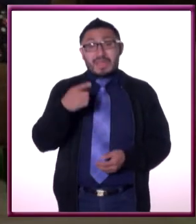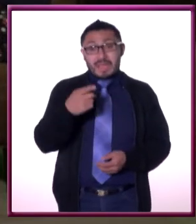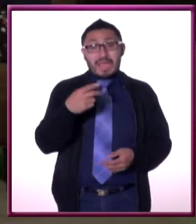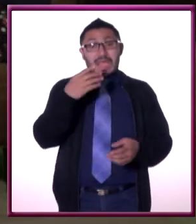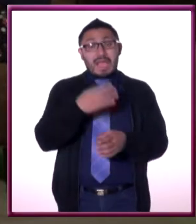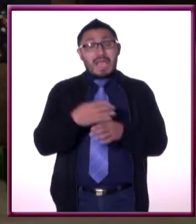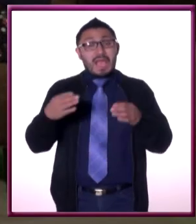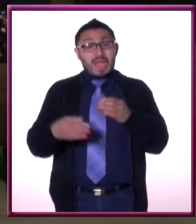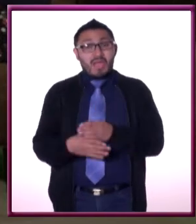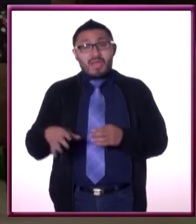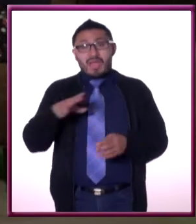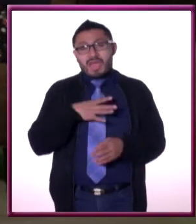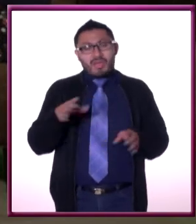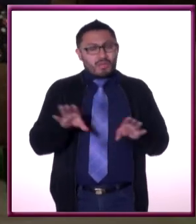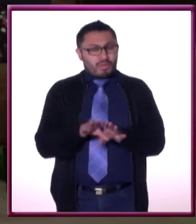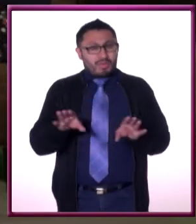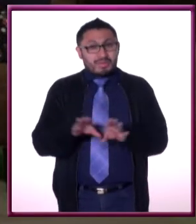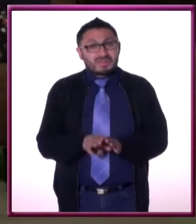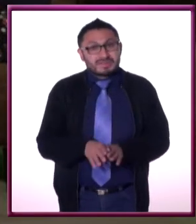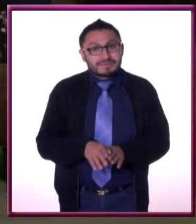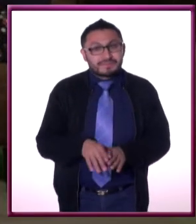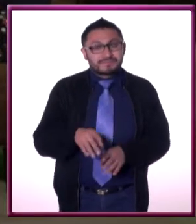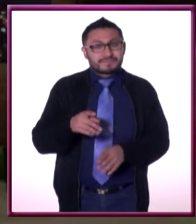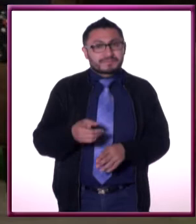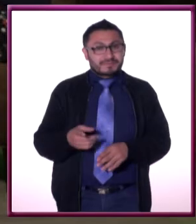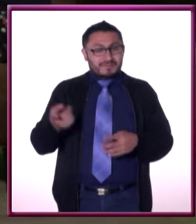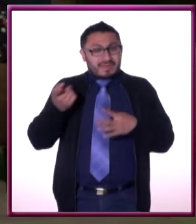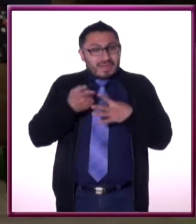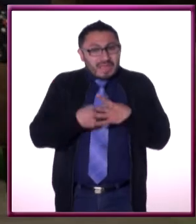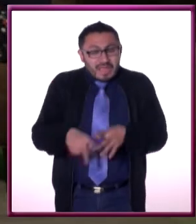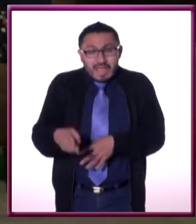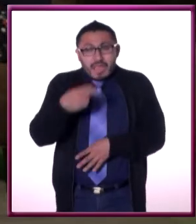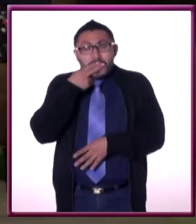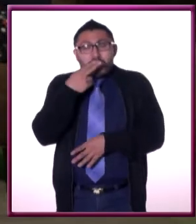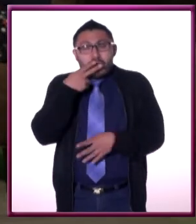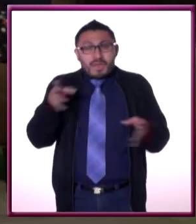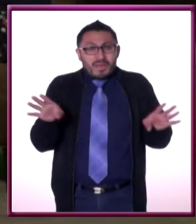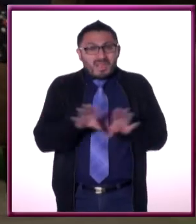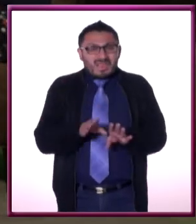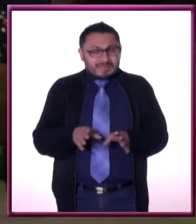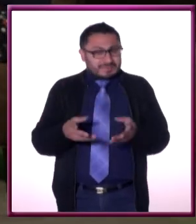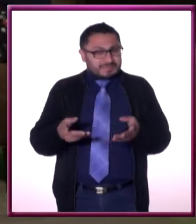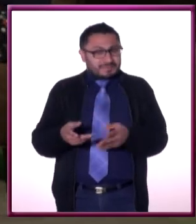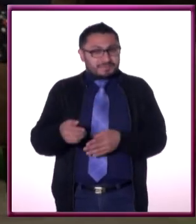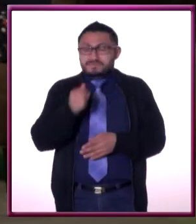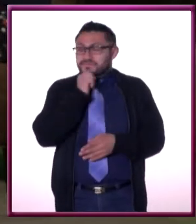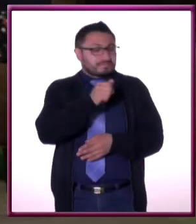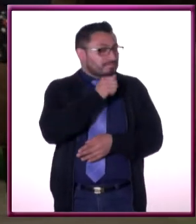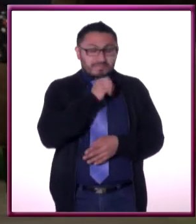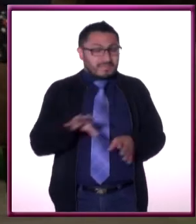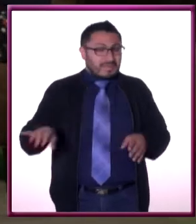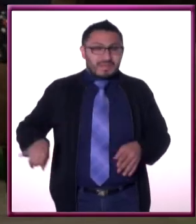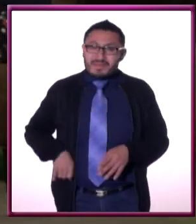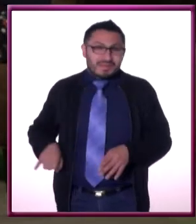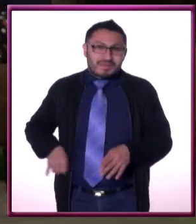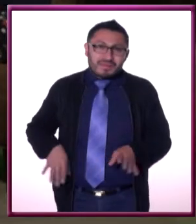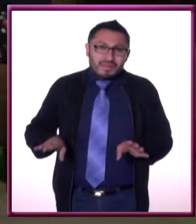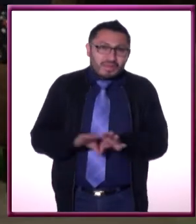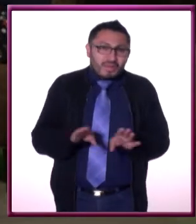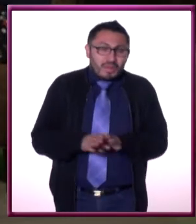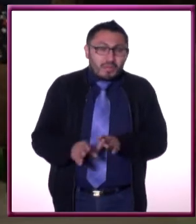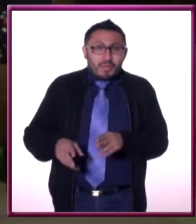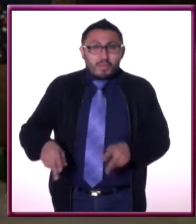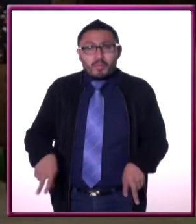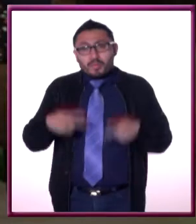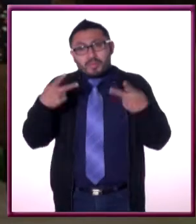que están ahí, ¿no? O sea, que de pronto se empezaron a utilizar, muchos tal vez no tienen interés de